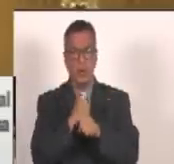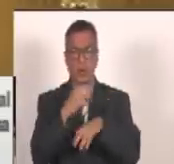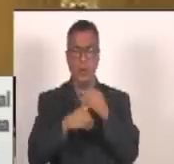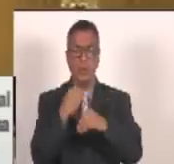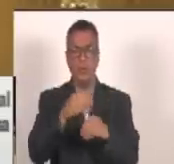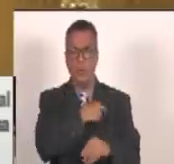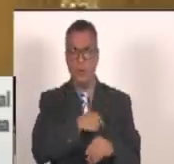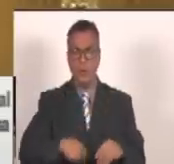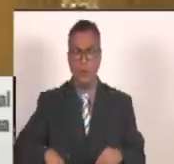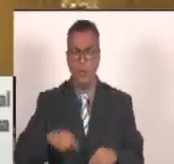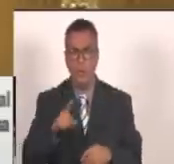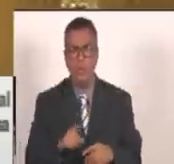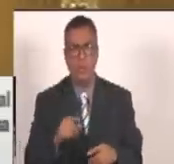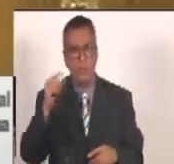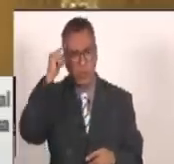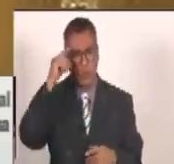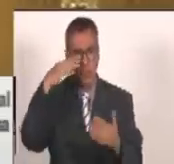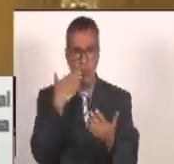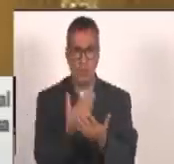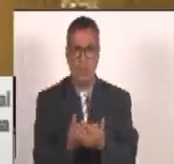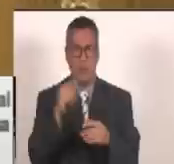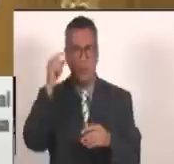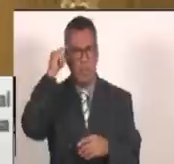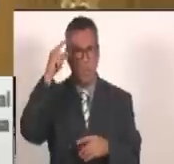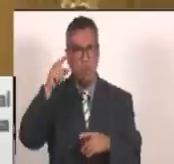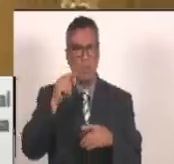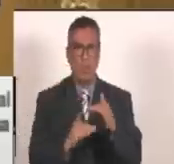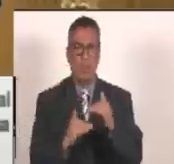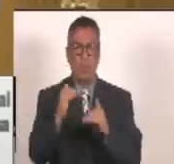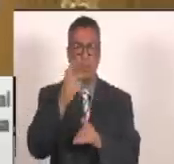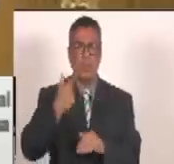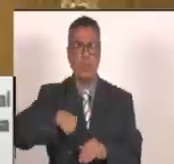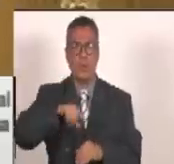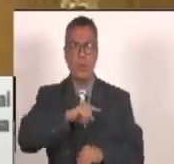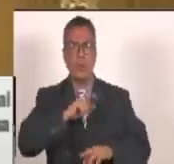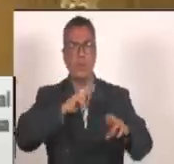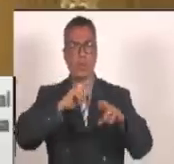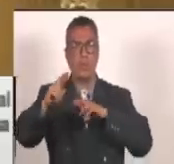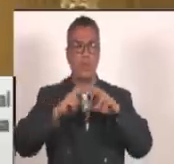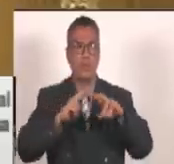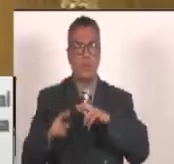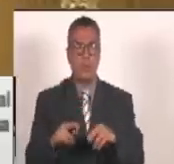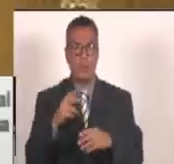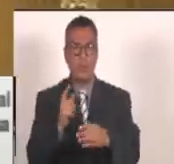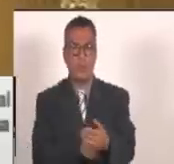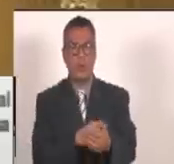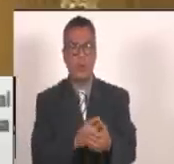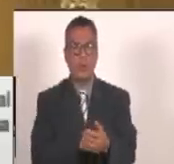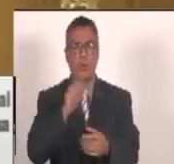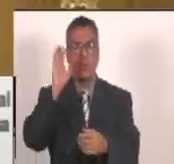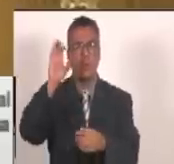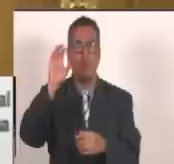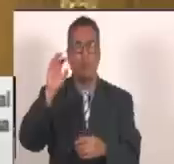De esos días a hoy se han incrementado nuestras relaciones con un hermano